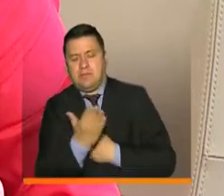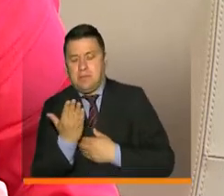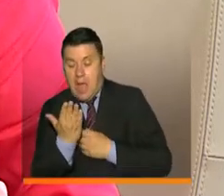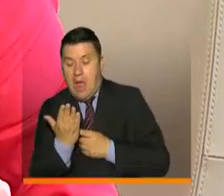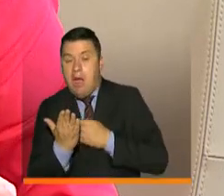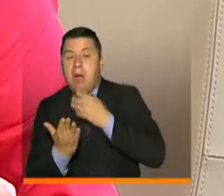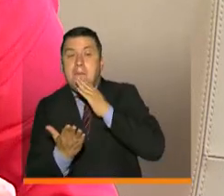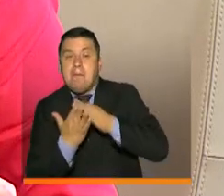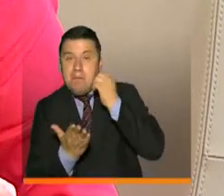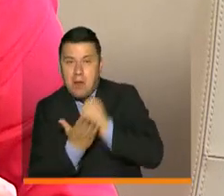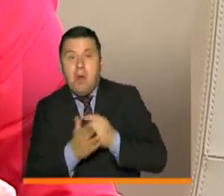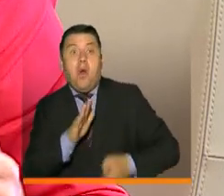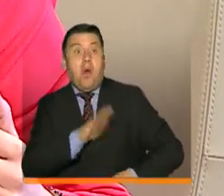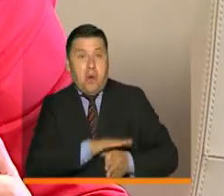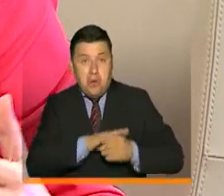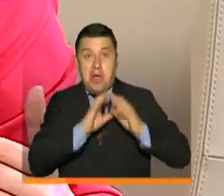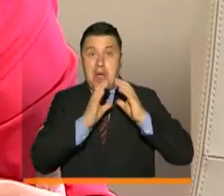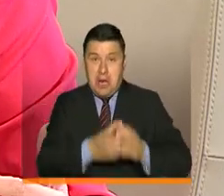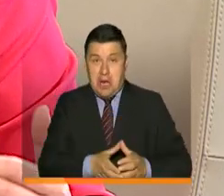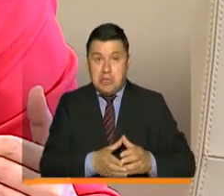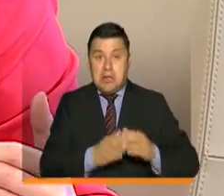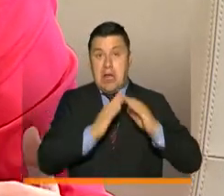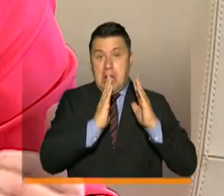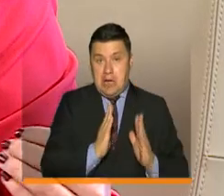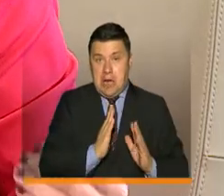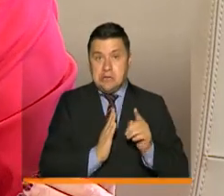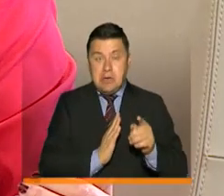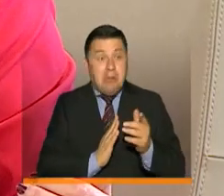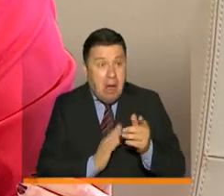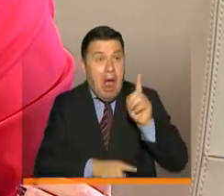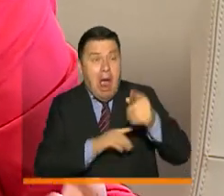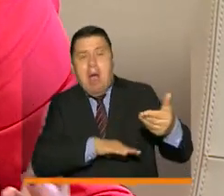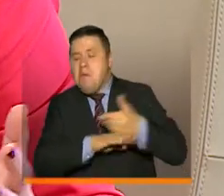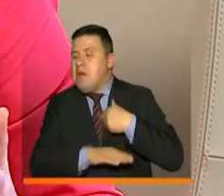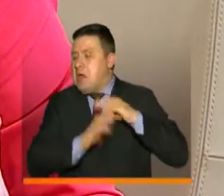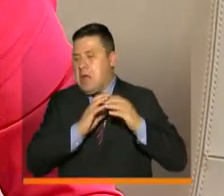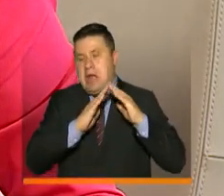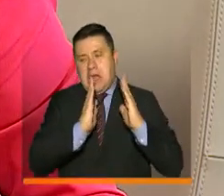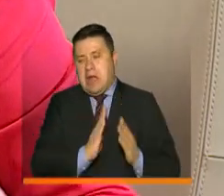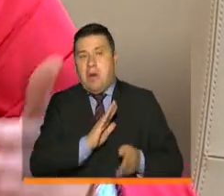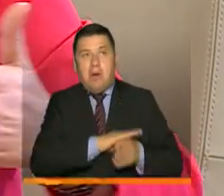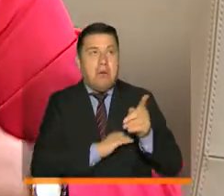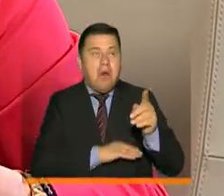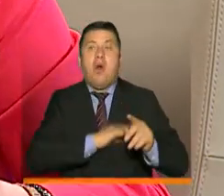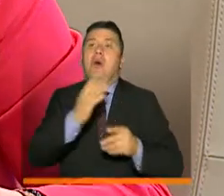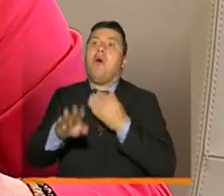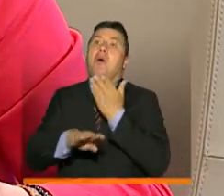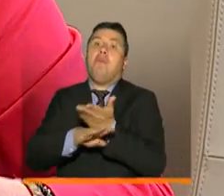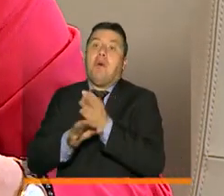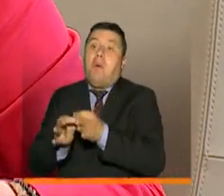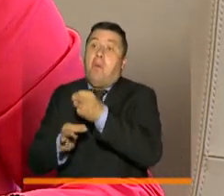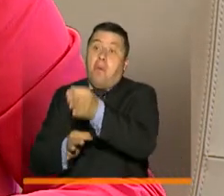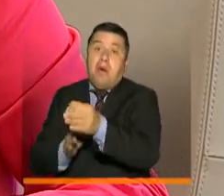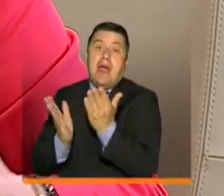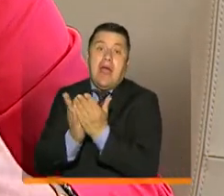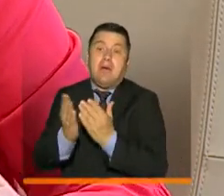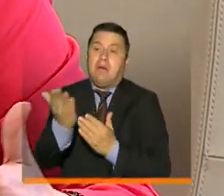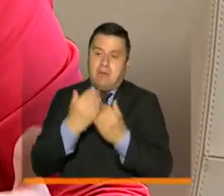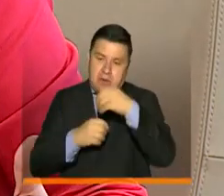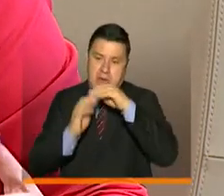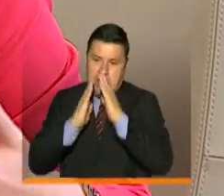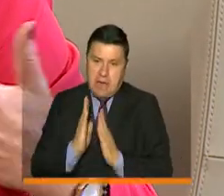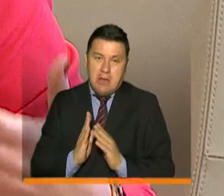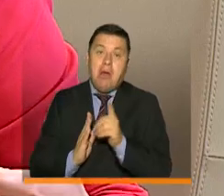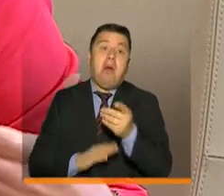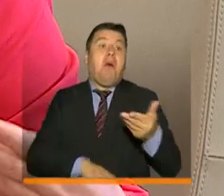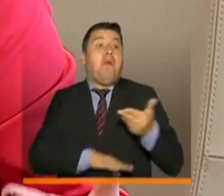hay propuestas de continuar obviamente en educación en casa por la evolución de la pandemia, y hay propuestas que combinan municipios que tienen educación en casa y